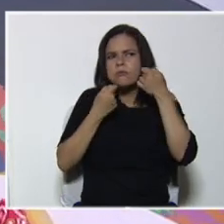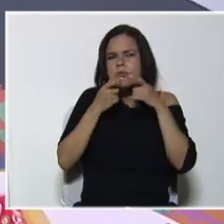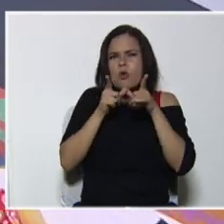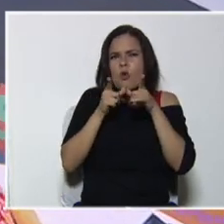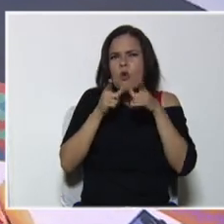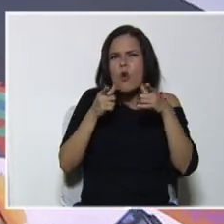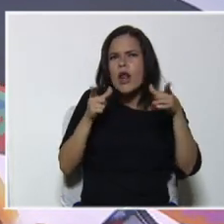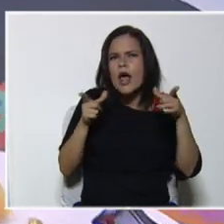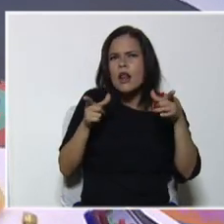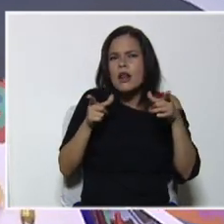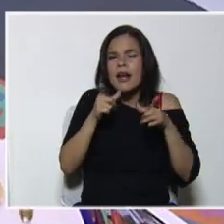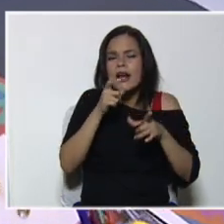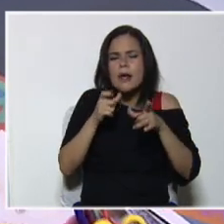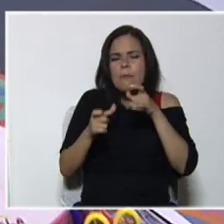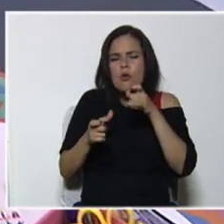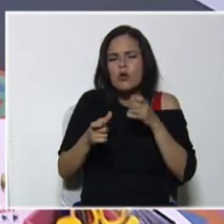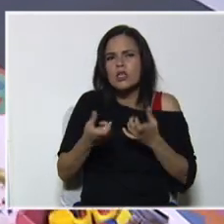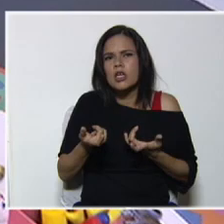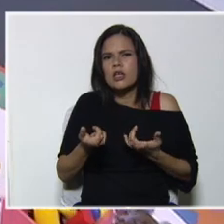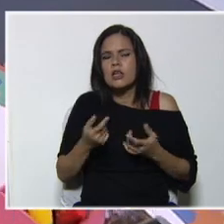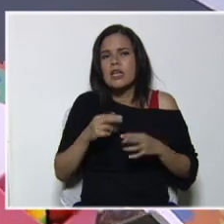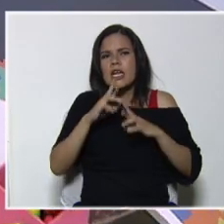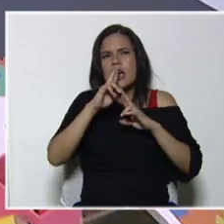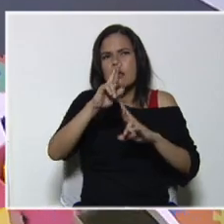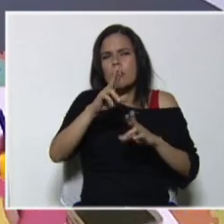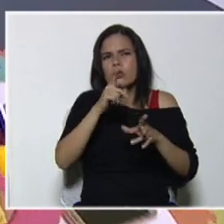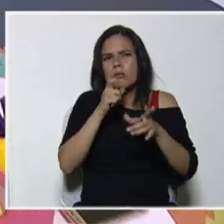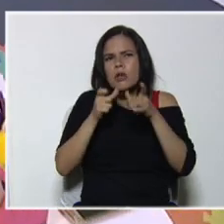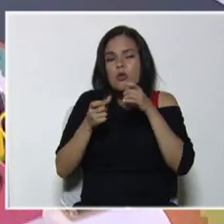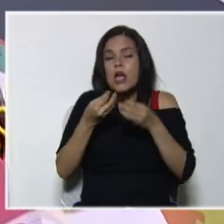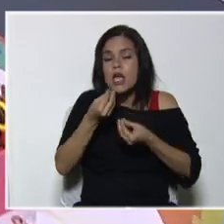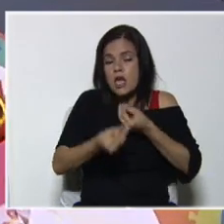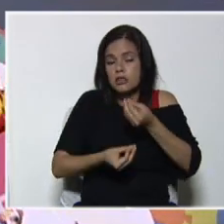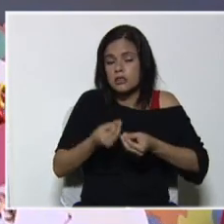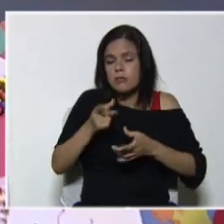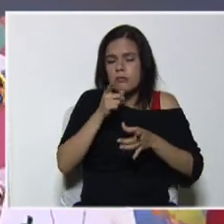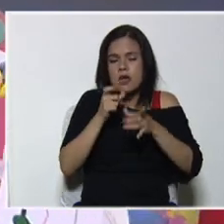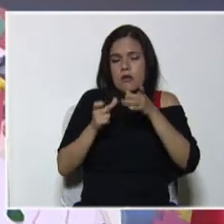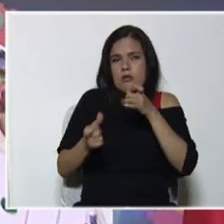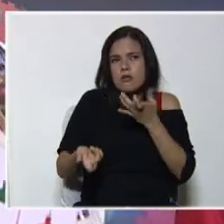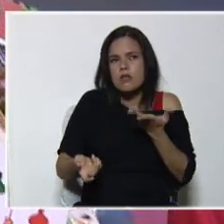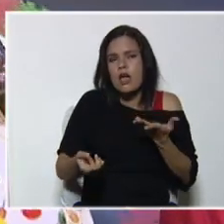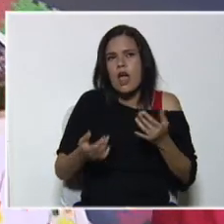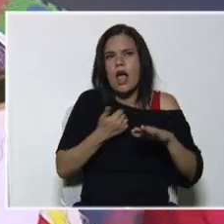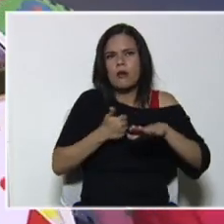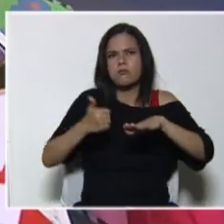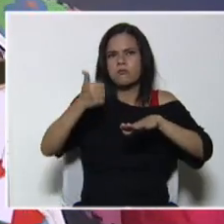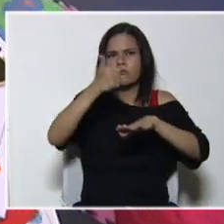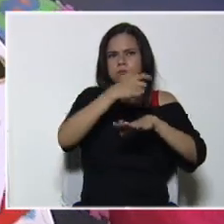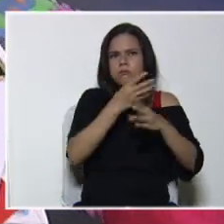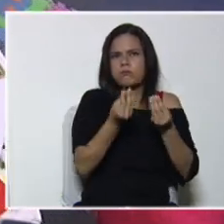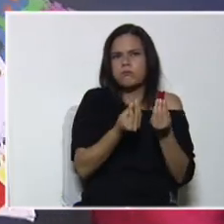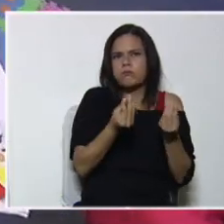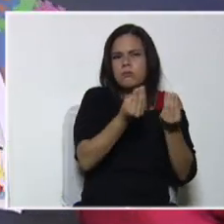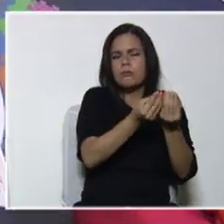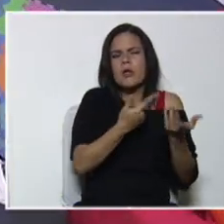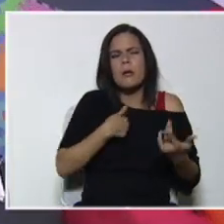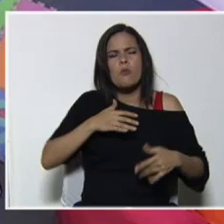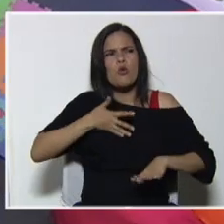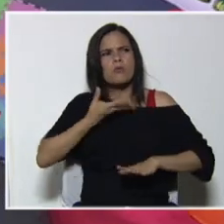también hacer preguntas al adulto o al adulto que lo acompaña para poder